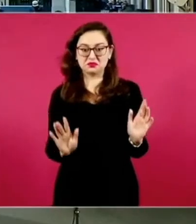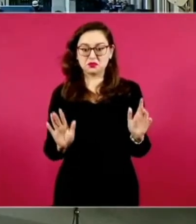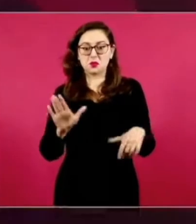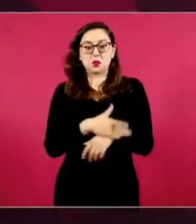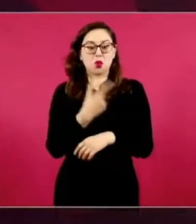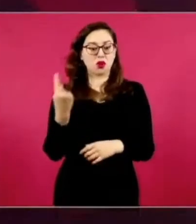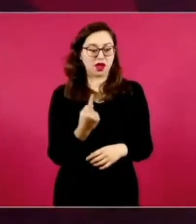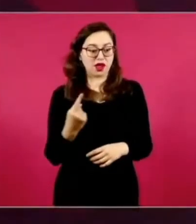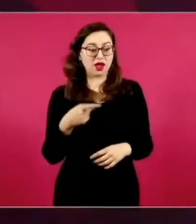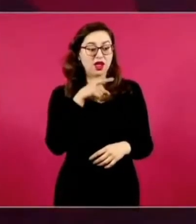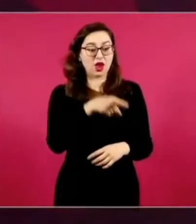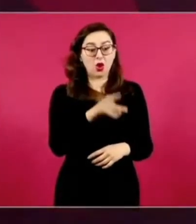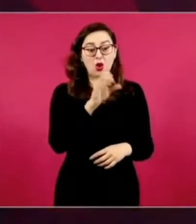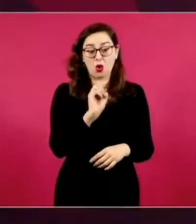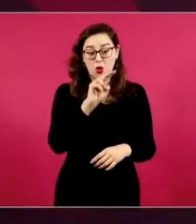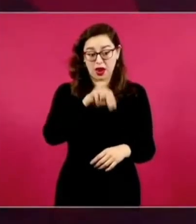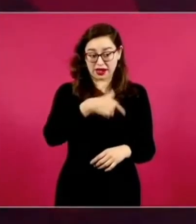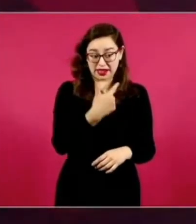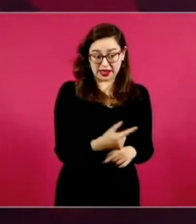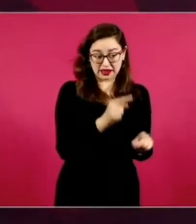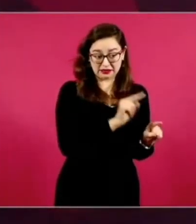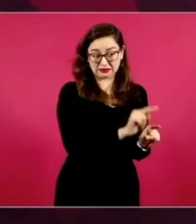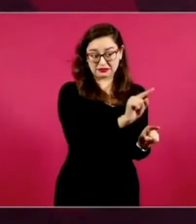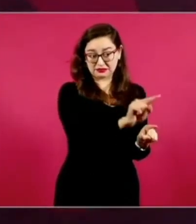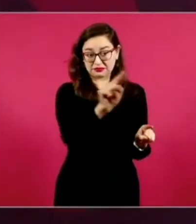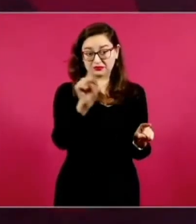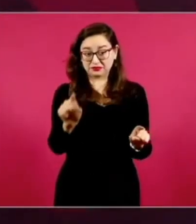no solo en México, en el mundo,